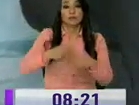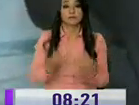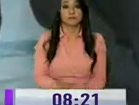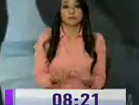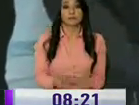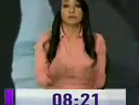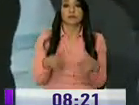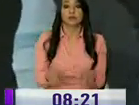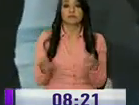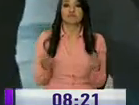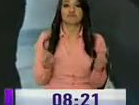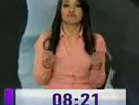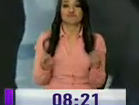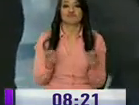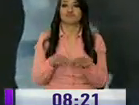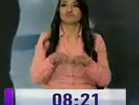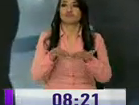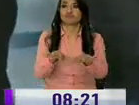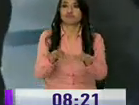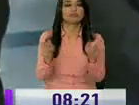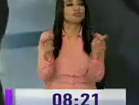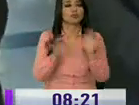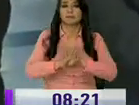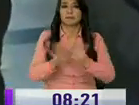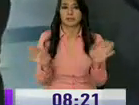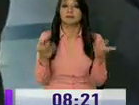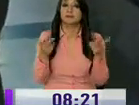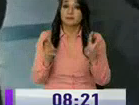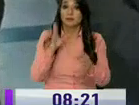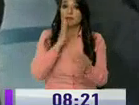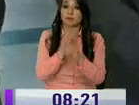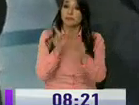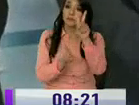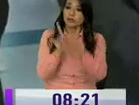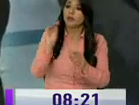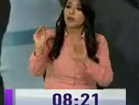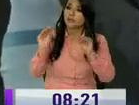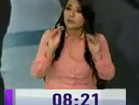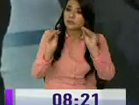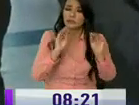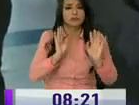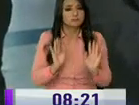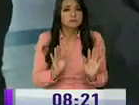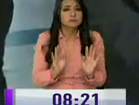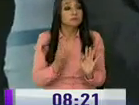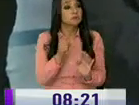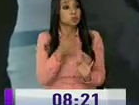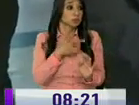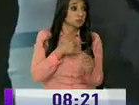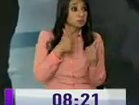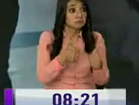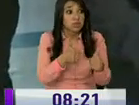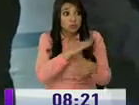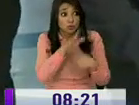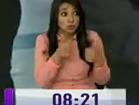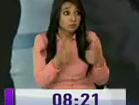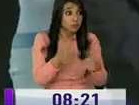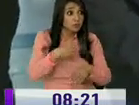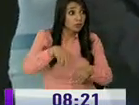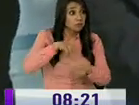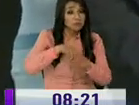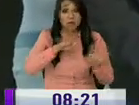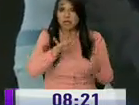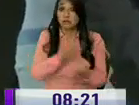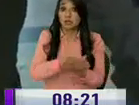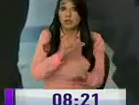aquí se va a realizar un operativo de control y también el objetivo es hablar con la ciudadanía para conocer si es que se están llevando a cabo